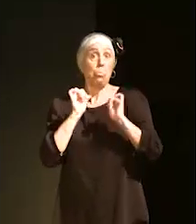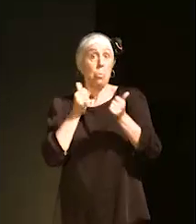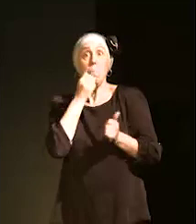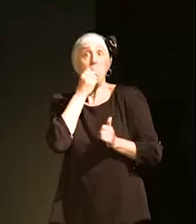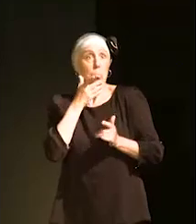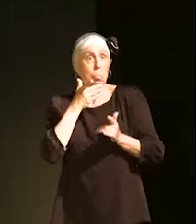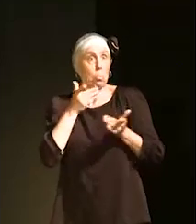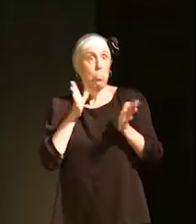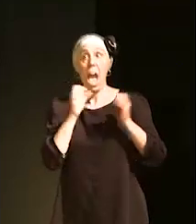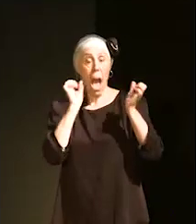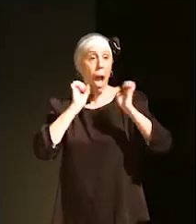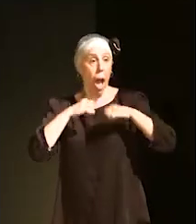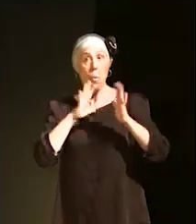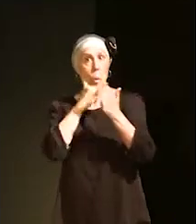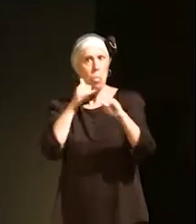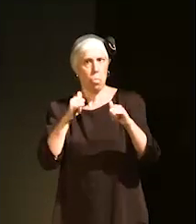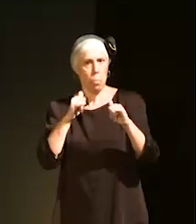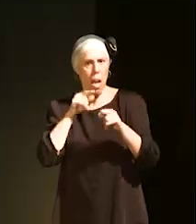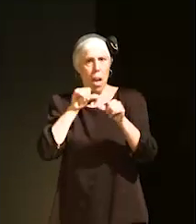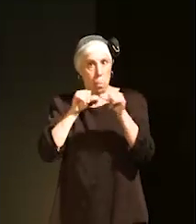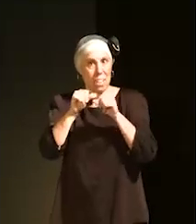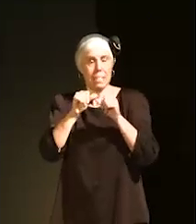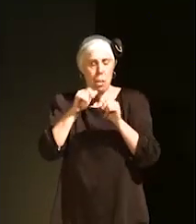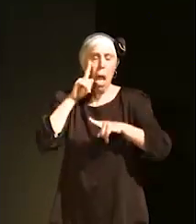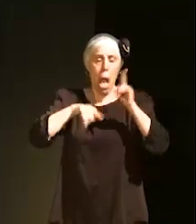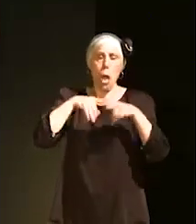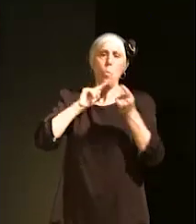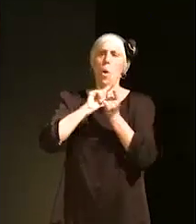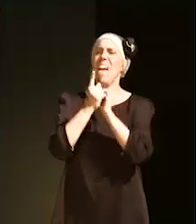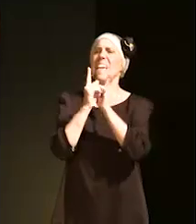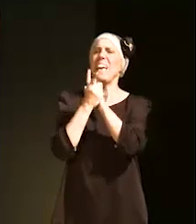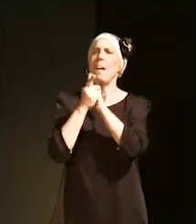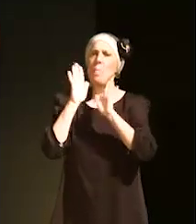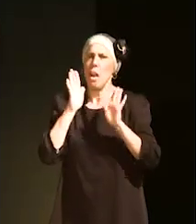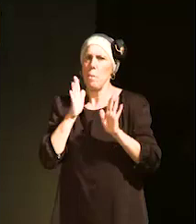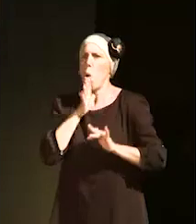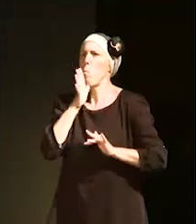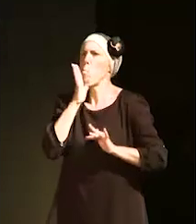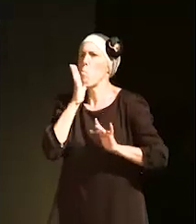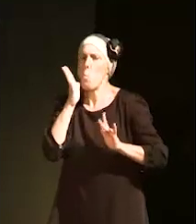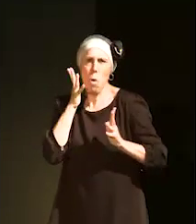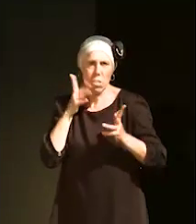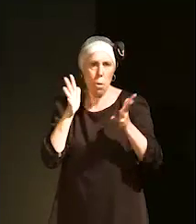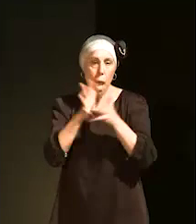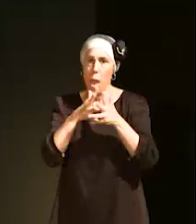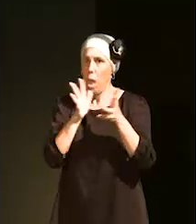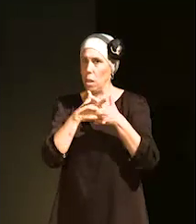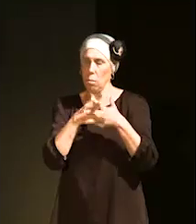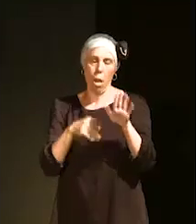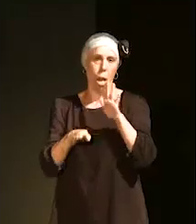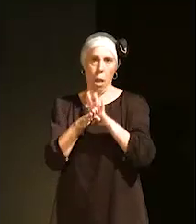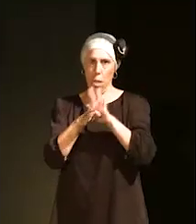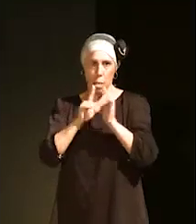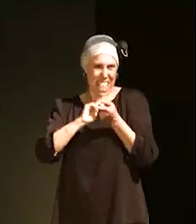para ciertos logros y cambios las causas estructurales de la violencia siguen estando allí y tampoco han